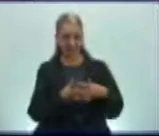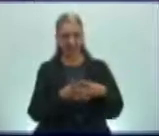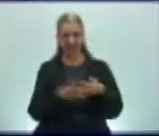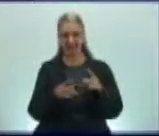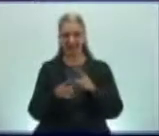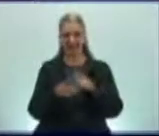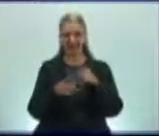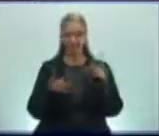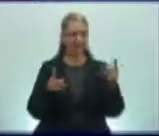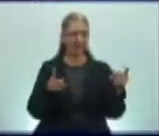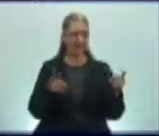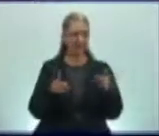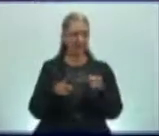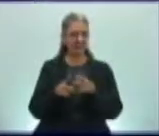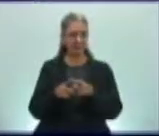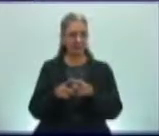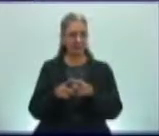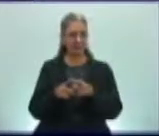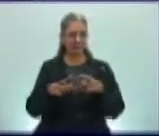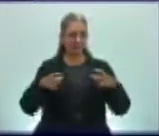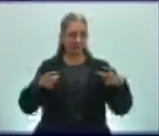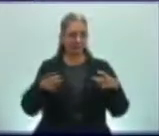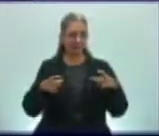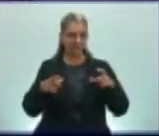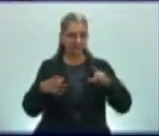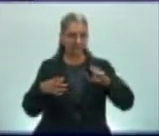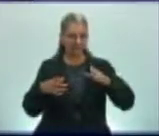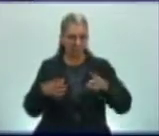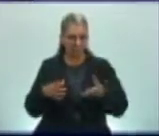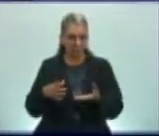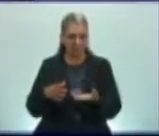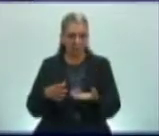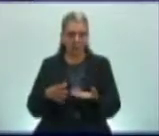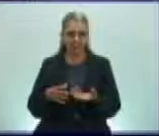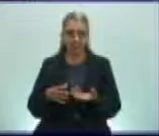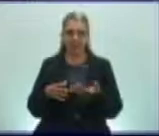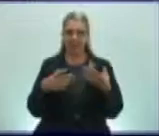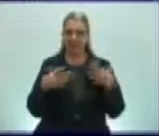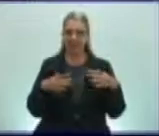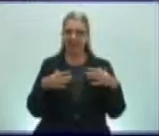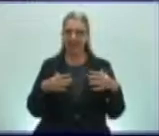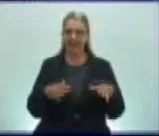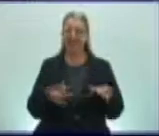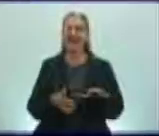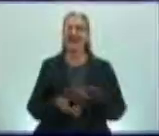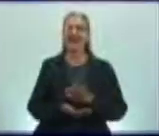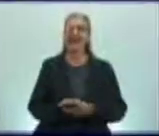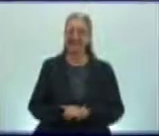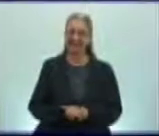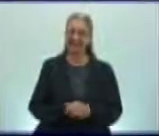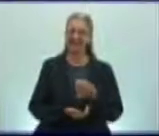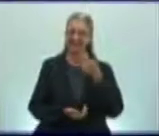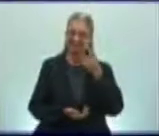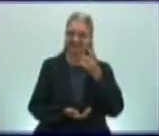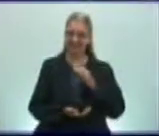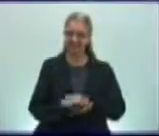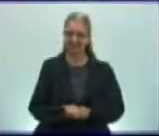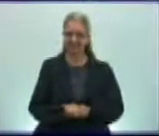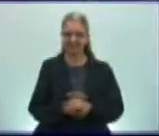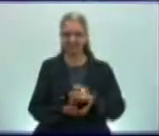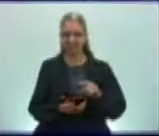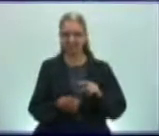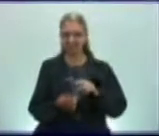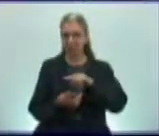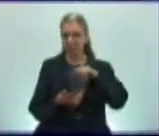dimensiones que tiene un plato hondo. Te llamará la atención. Veamos entonces. La longitud del